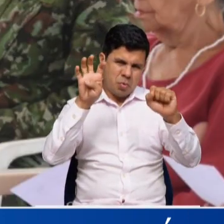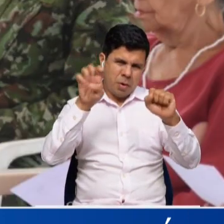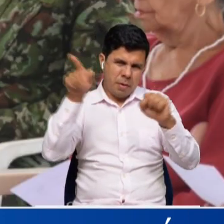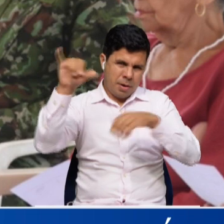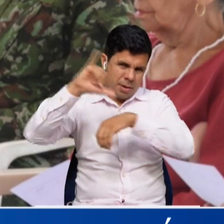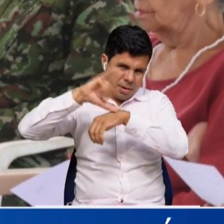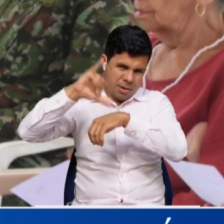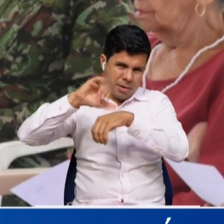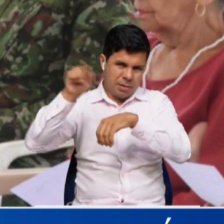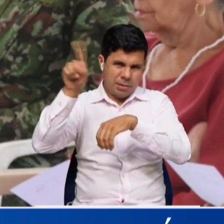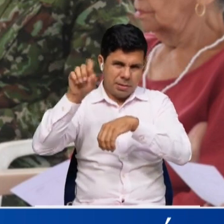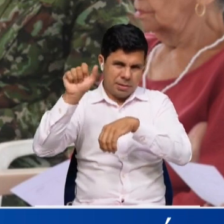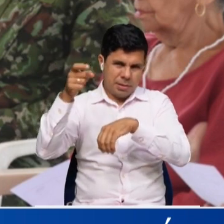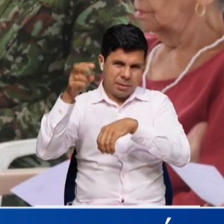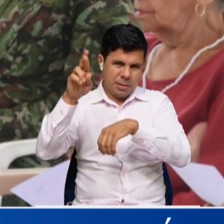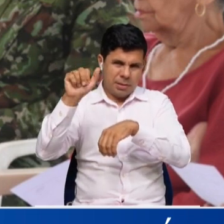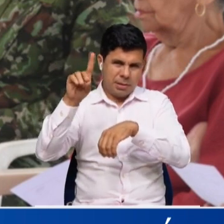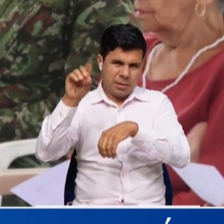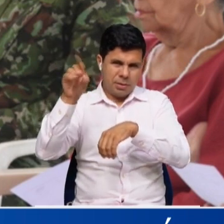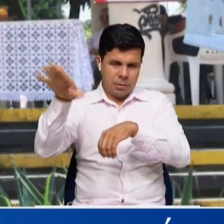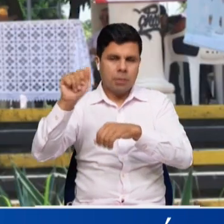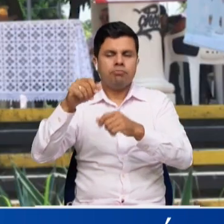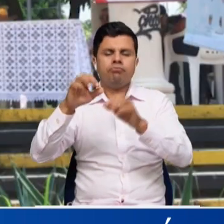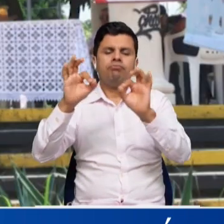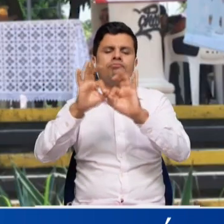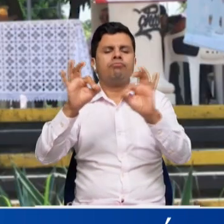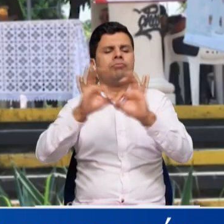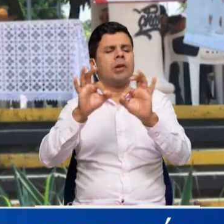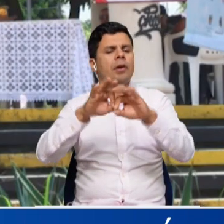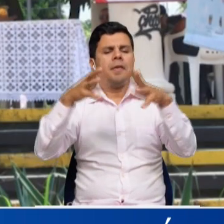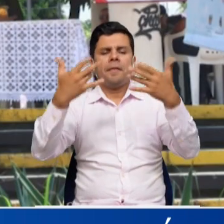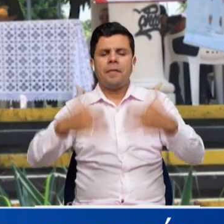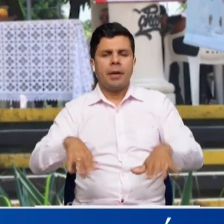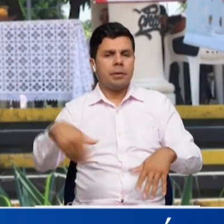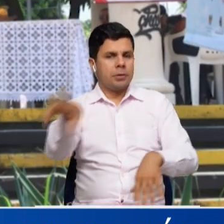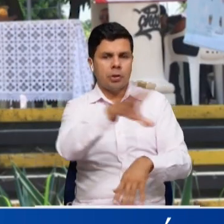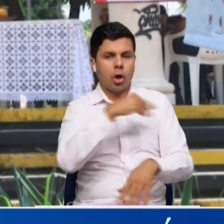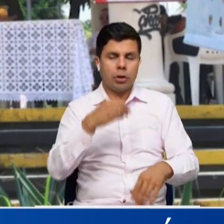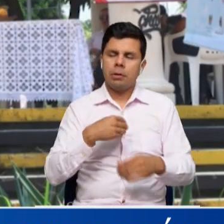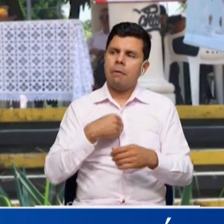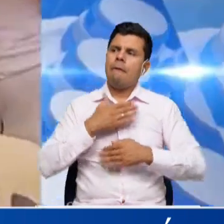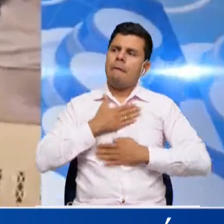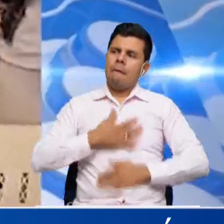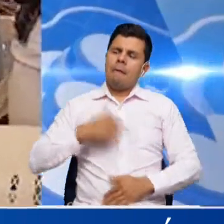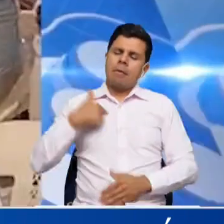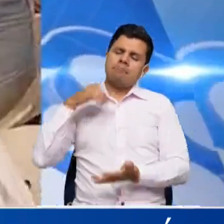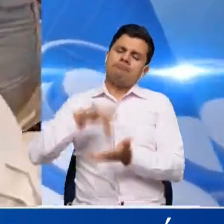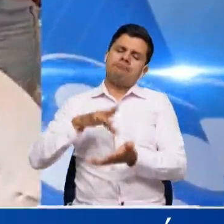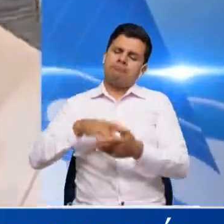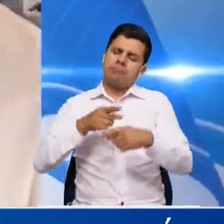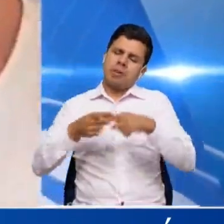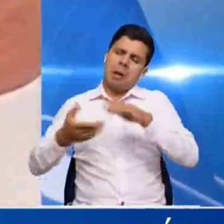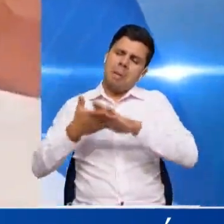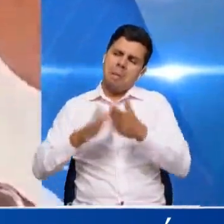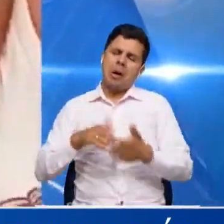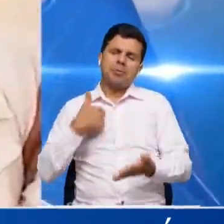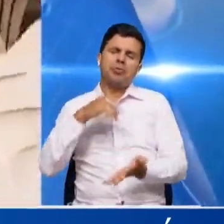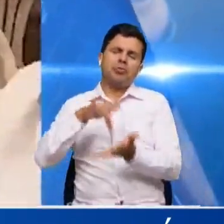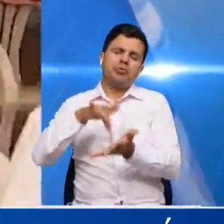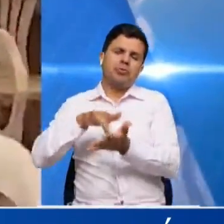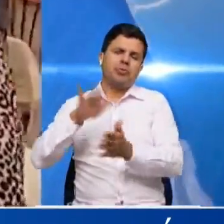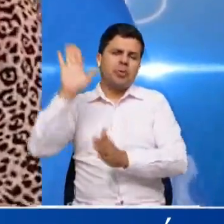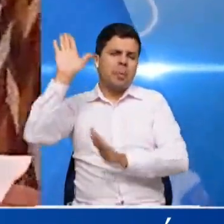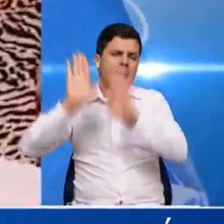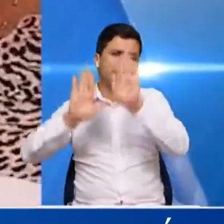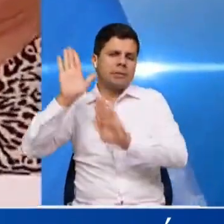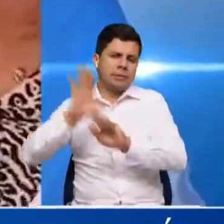Iglesia del Sagrado Corazón, podamos decir, yo también celebré la Semana por la Paz. Hoy, con la conmemoración del Día